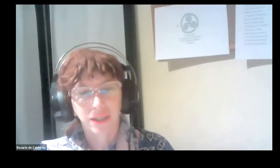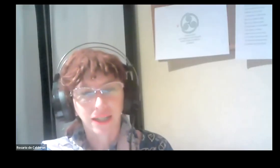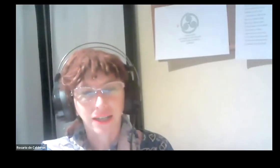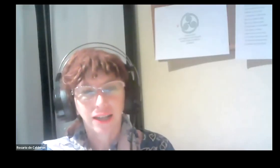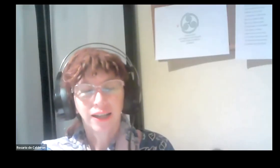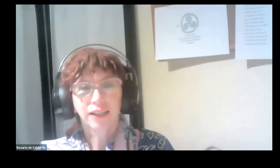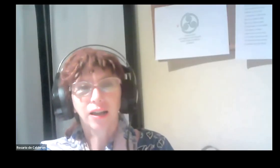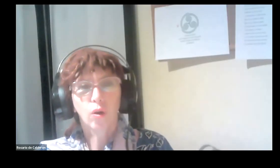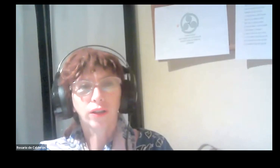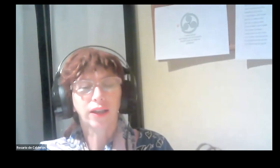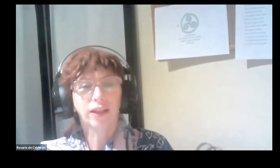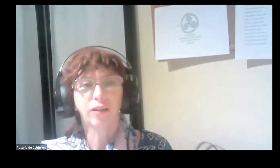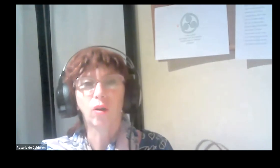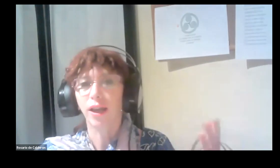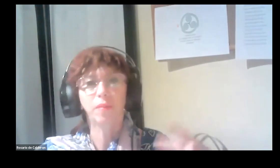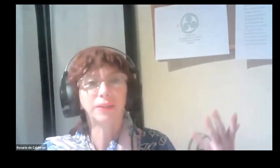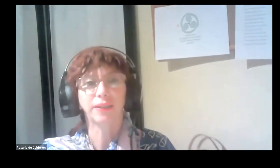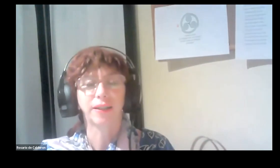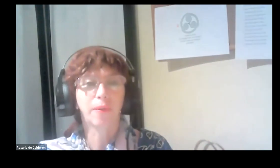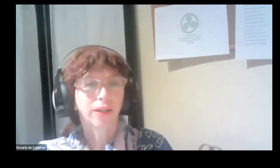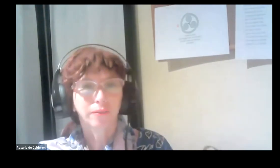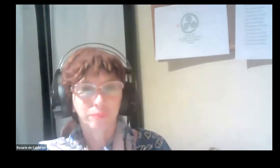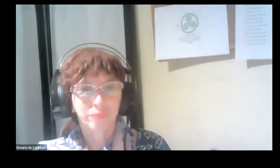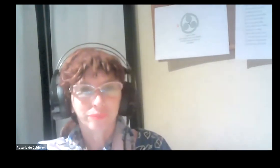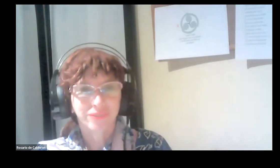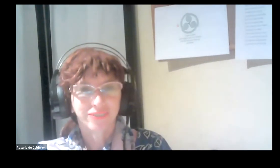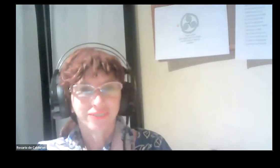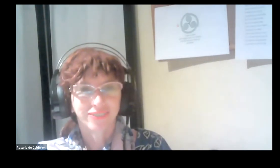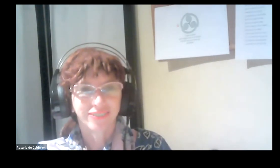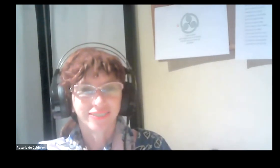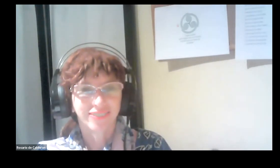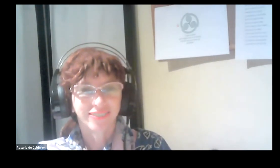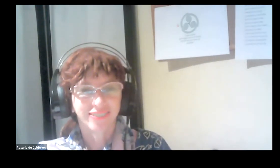recibe el qué es lo que lo que él va a hacer a dar